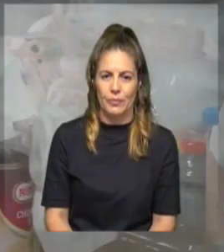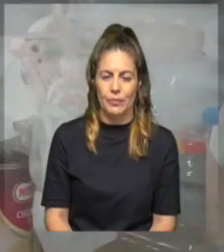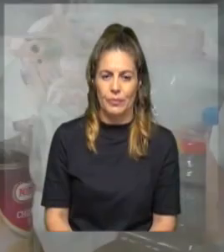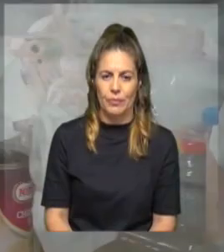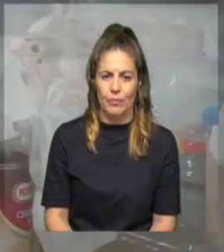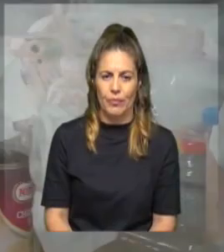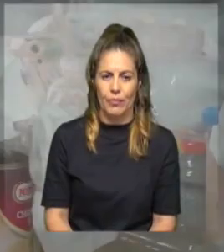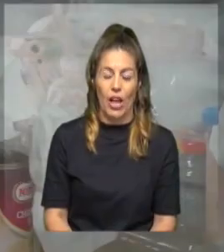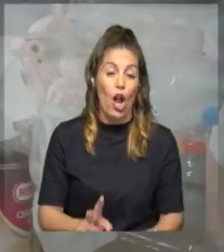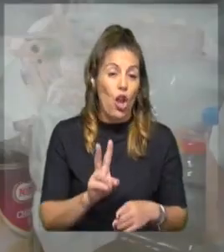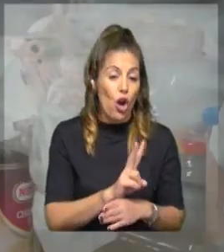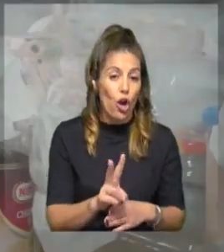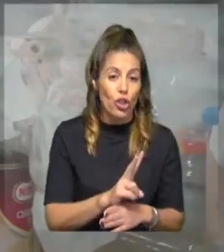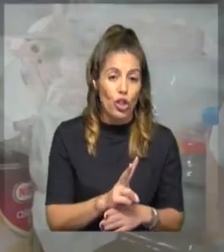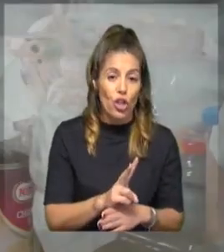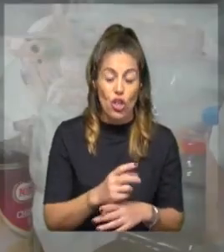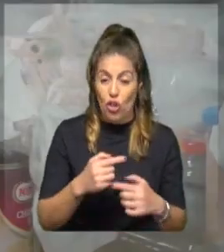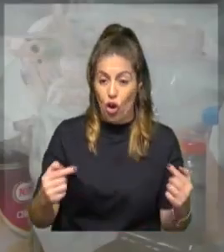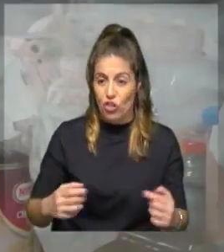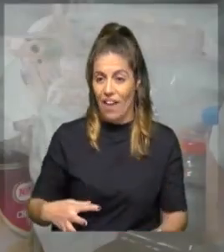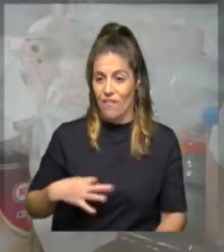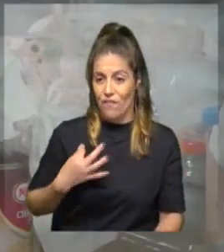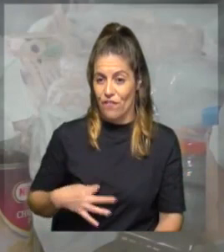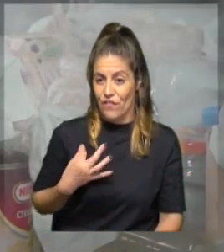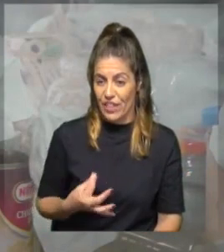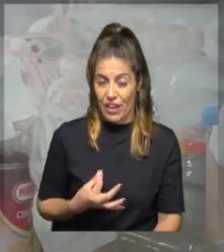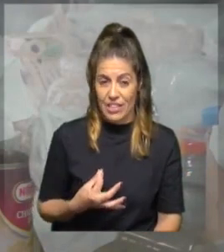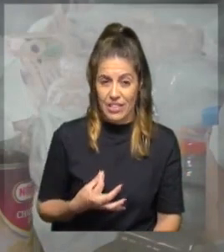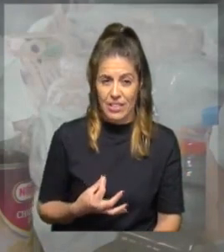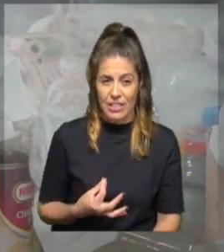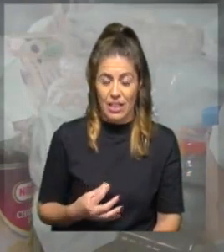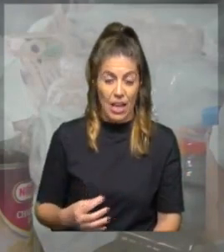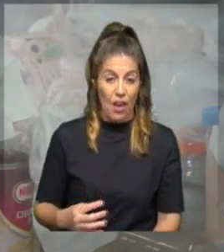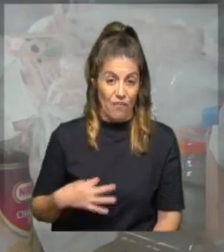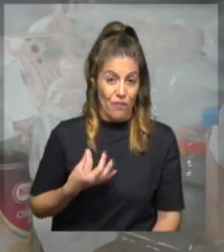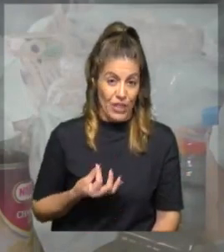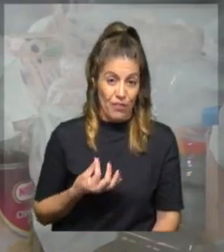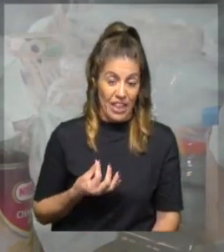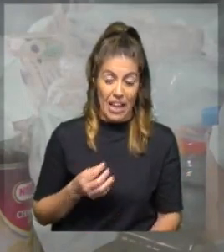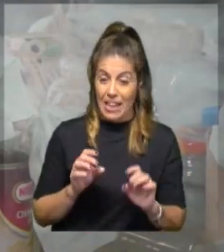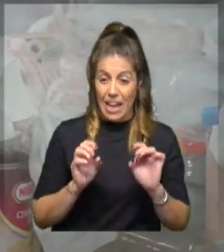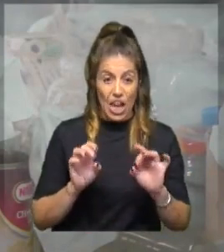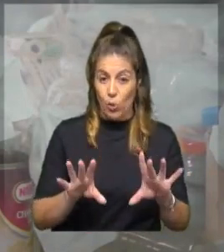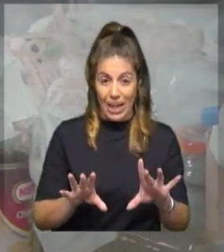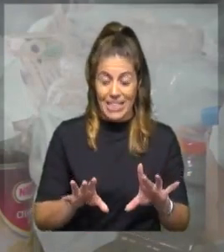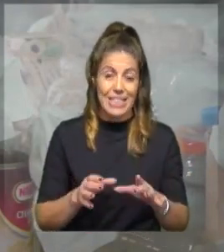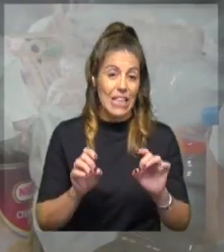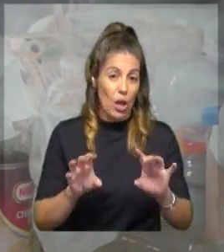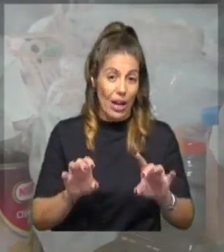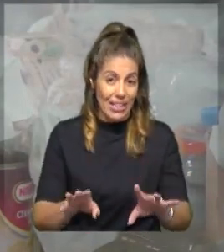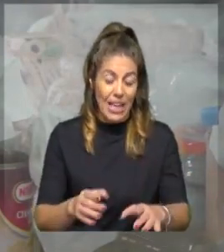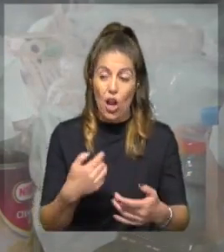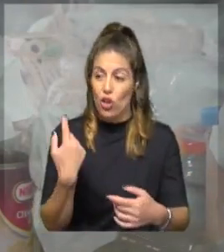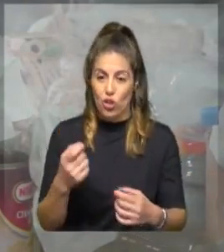Los agentes de control biológico son organismos vivos que viven habitualmente en la naturaleza. Lo que pasa es que nosotros, cuando